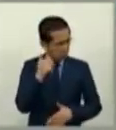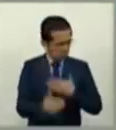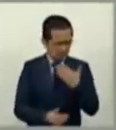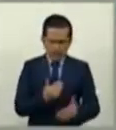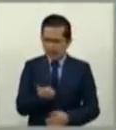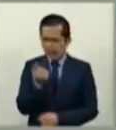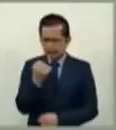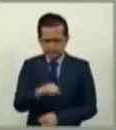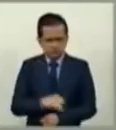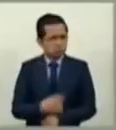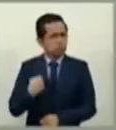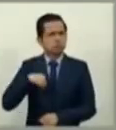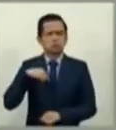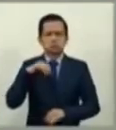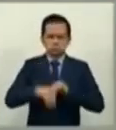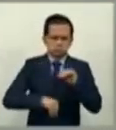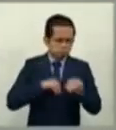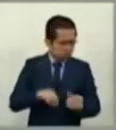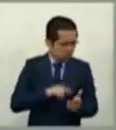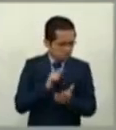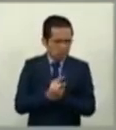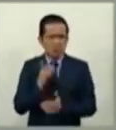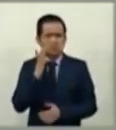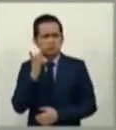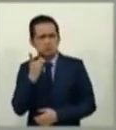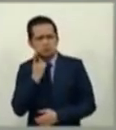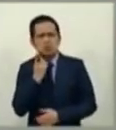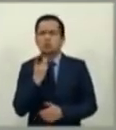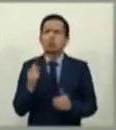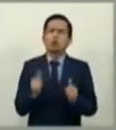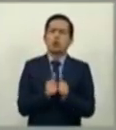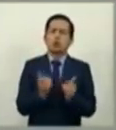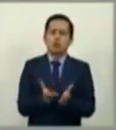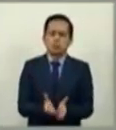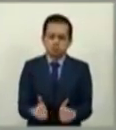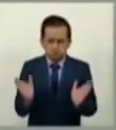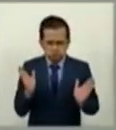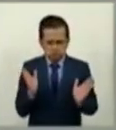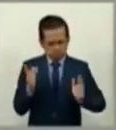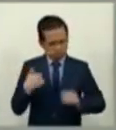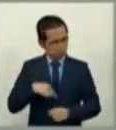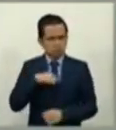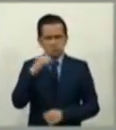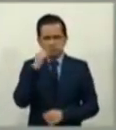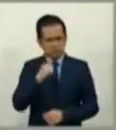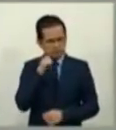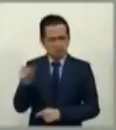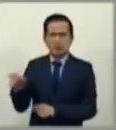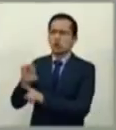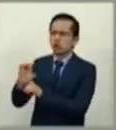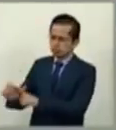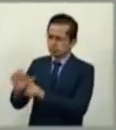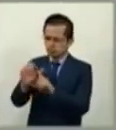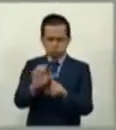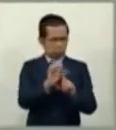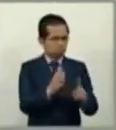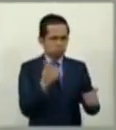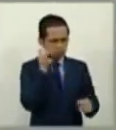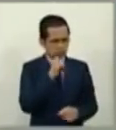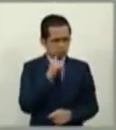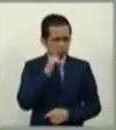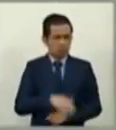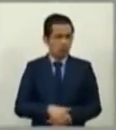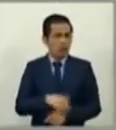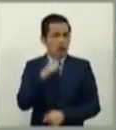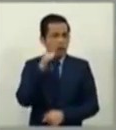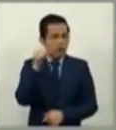de Parlamento abierto ha prevalecido en todas y cada una de las comisiones, como ayer mismo lo pudimos